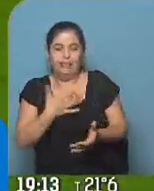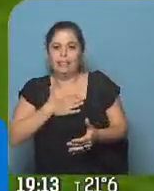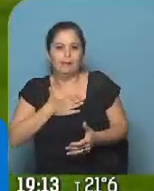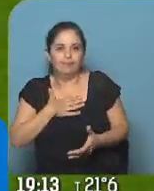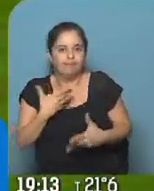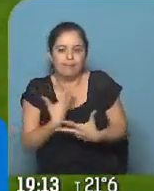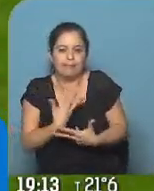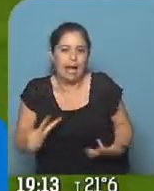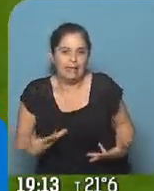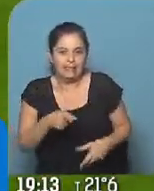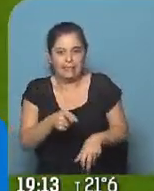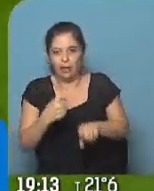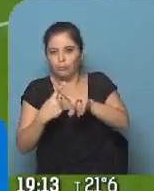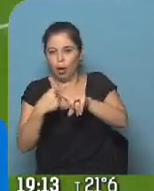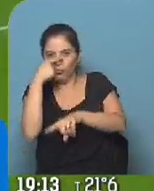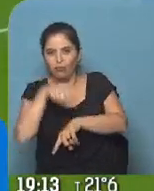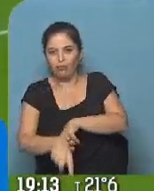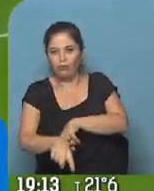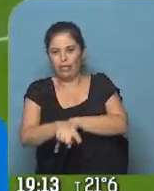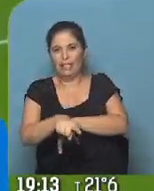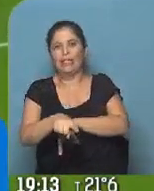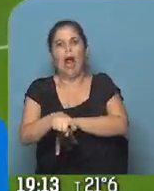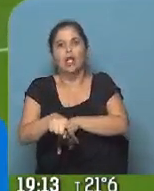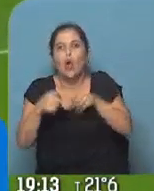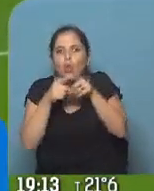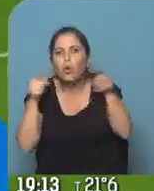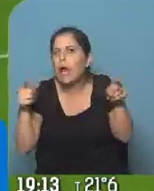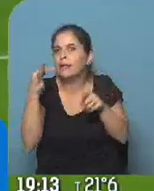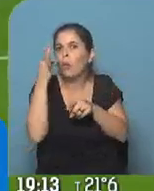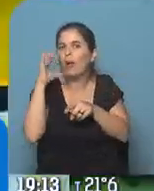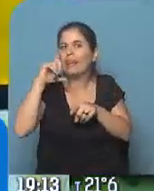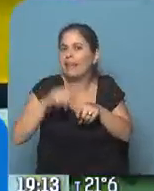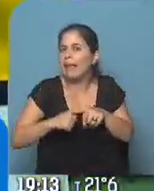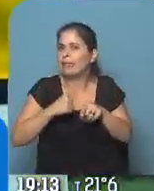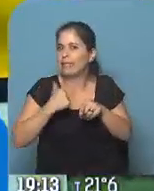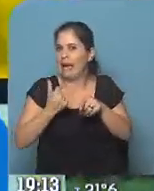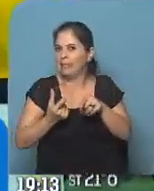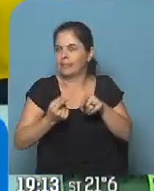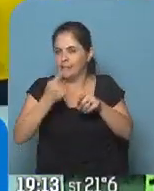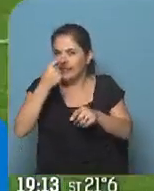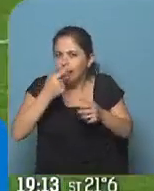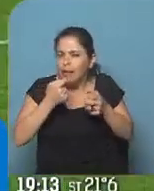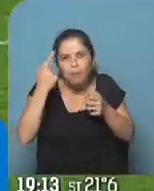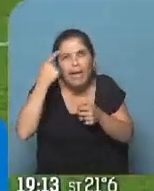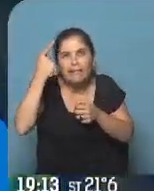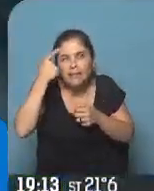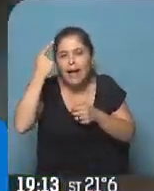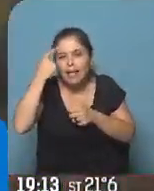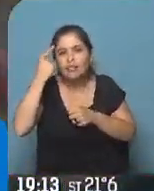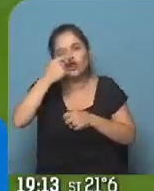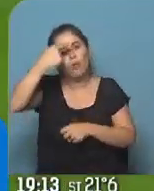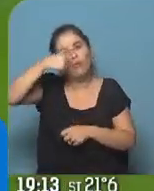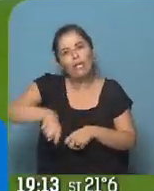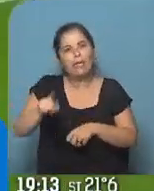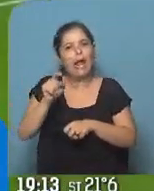una serie que se extendió durante más de 40 días. El desgaste fue gigantesco. River no jugó un buen